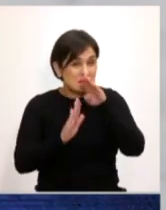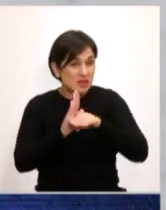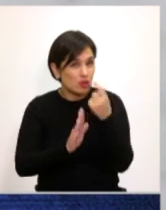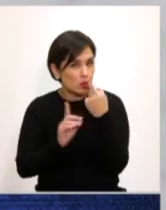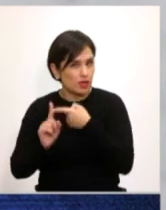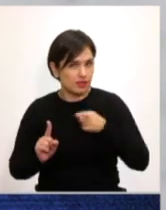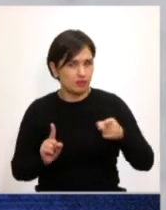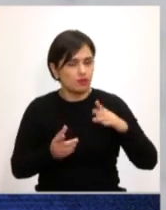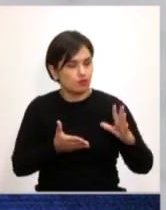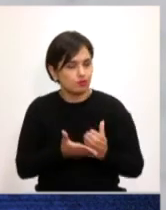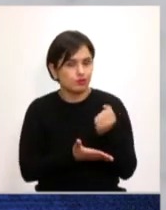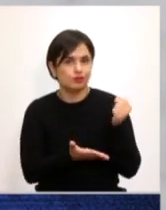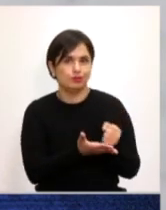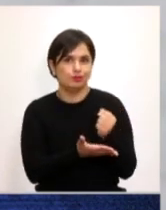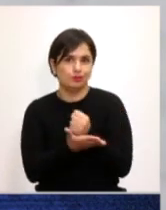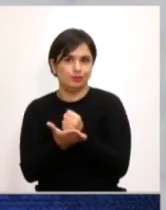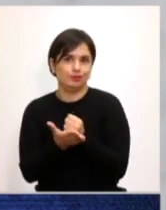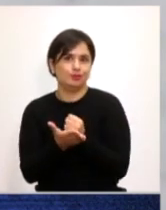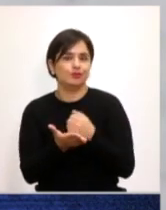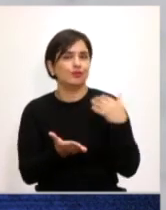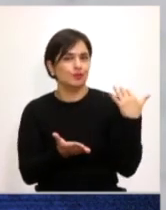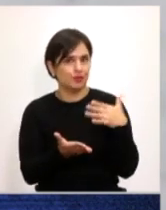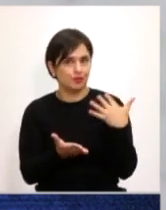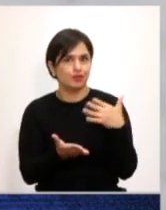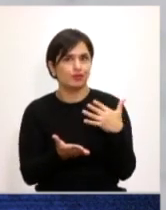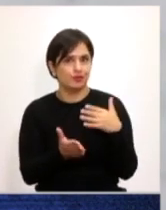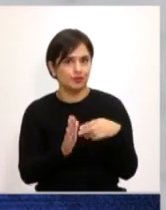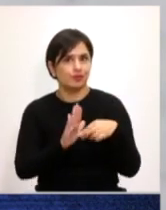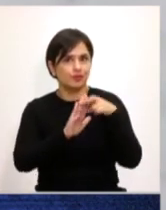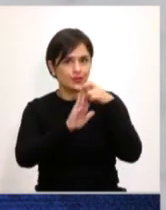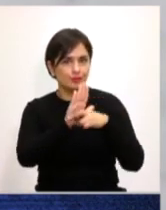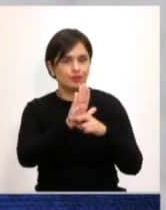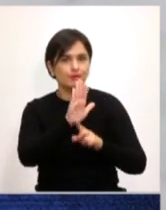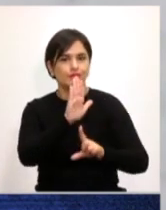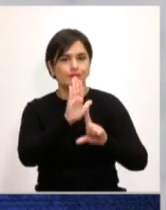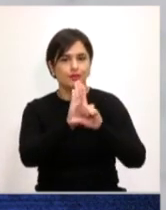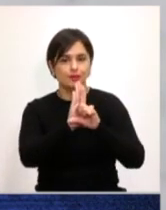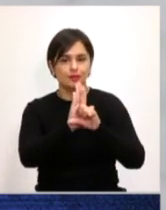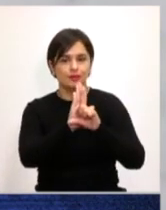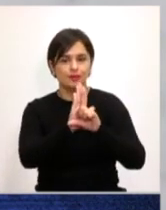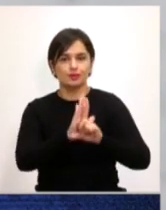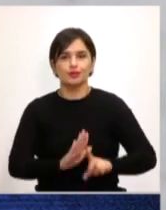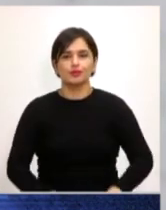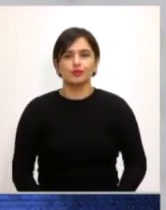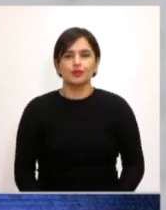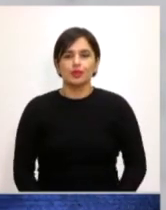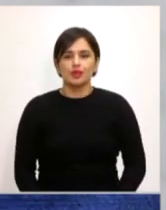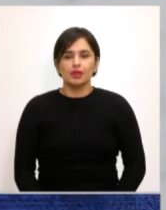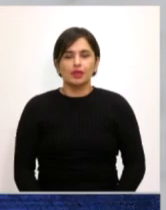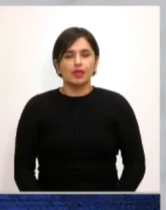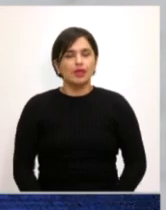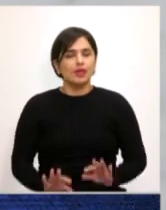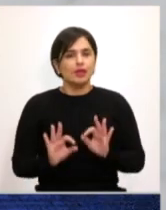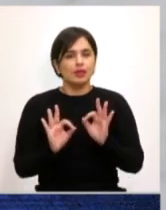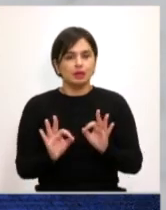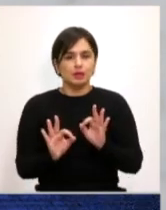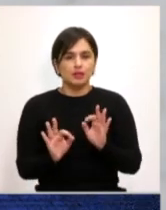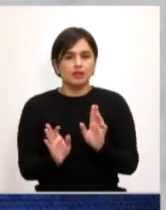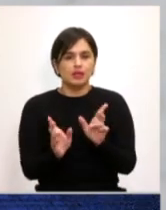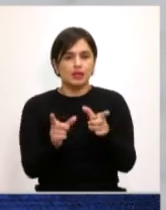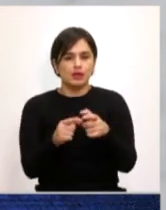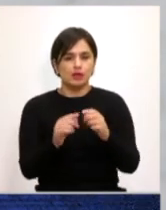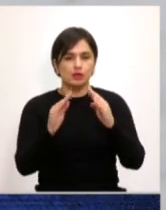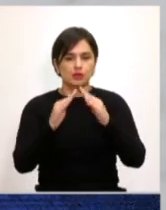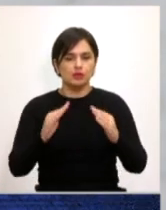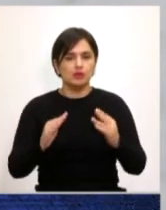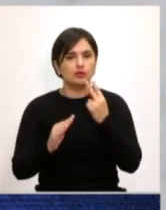dar tramitación a esta importante iniciativa legal. Quiero hacer una mención especial a la Comisión de Vivienda